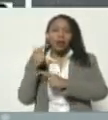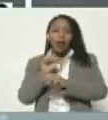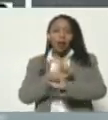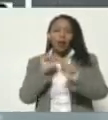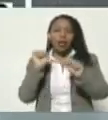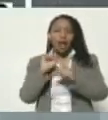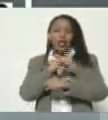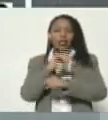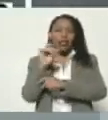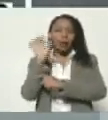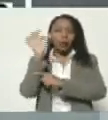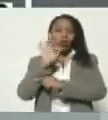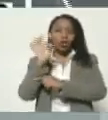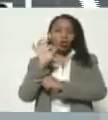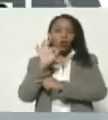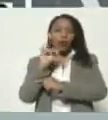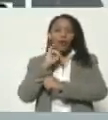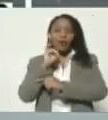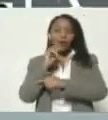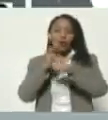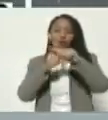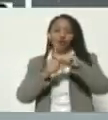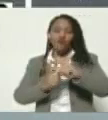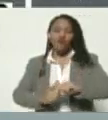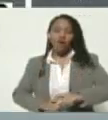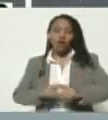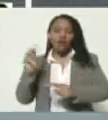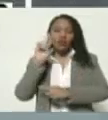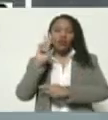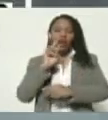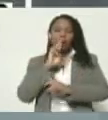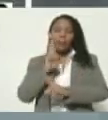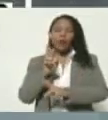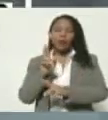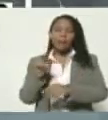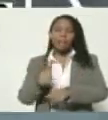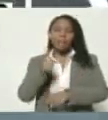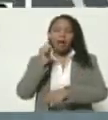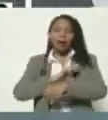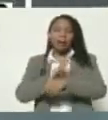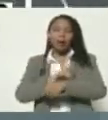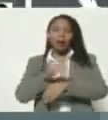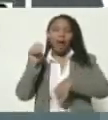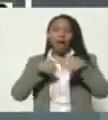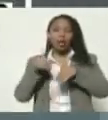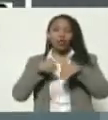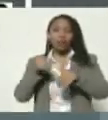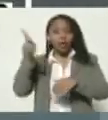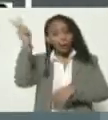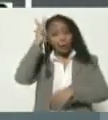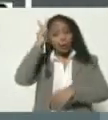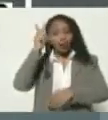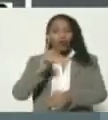el 100%. Así que en Venezuela va a haber resultados más rápidos que en las elecciones del Perú,